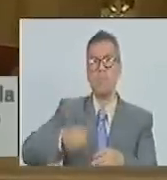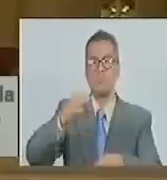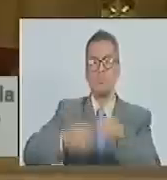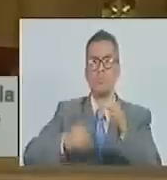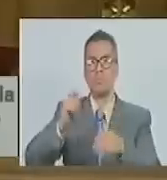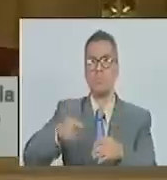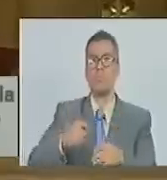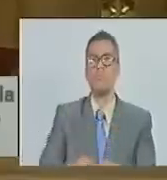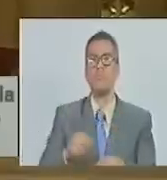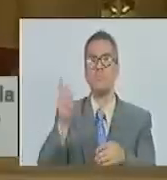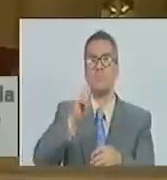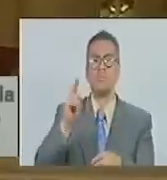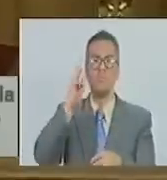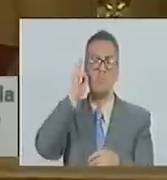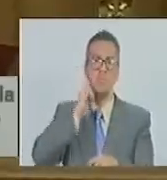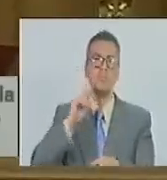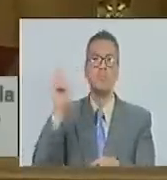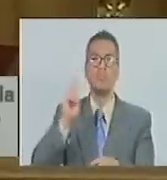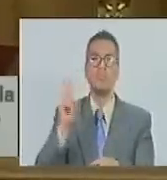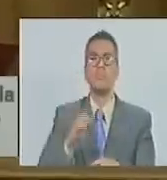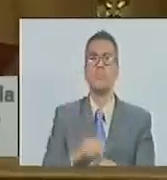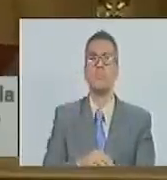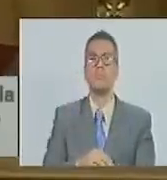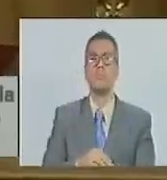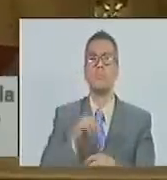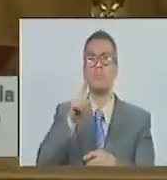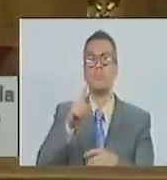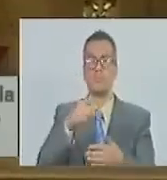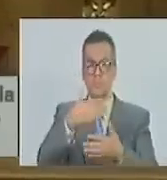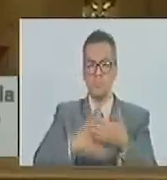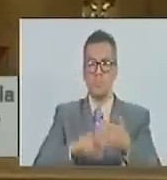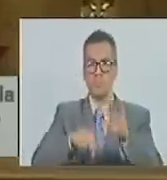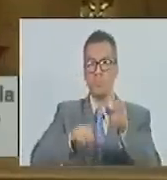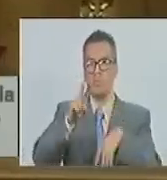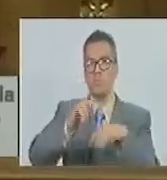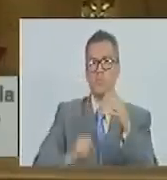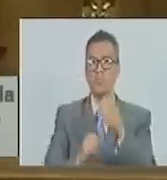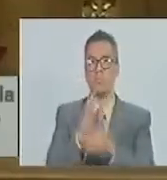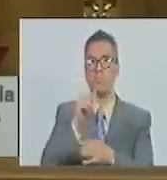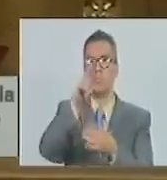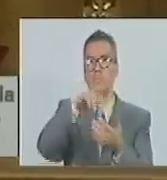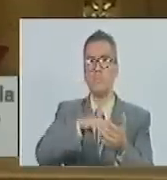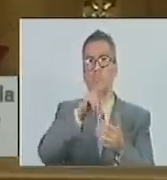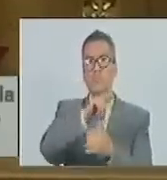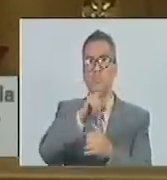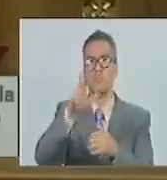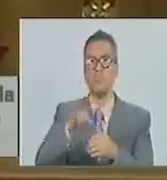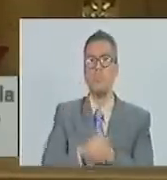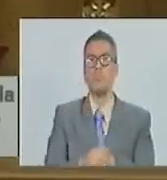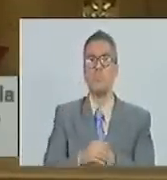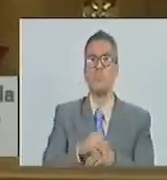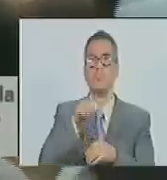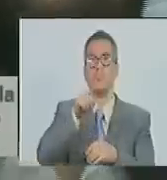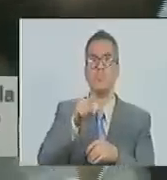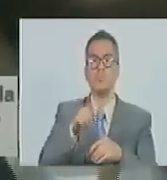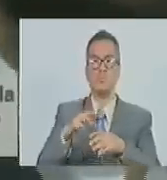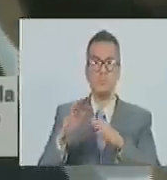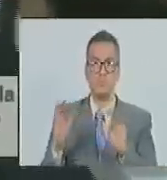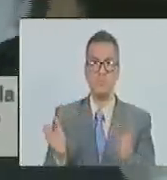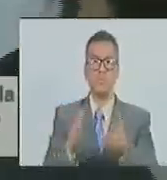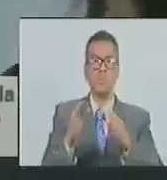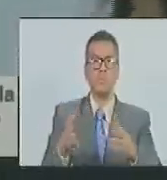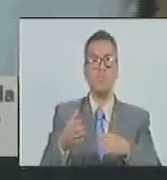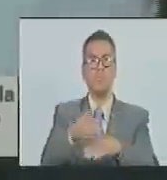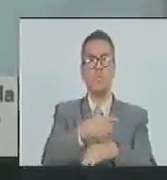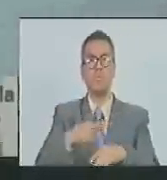Justicia de la República Bolivariana de Venezuela, emitida el 12 de mayo de 2023, en la que instó al